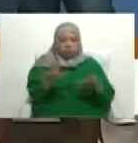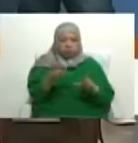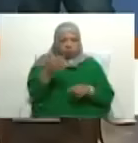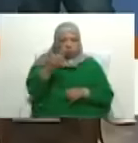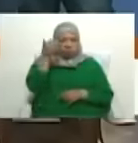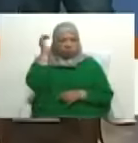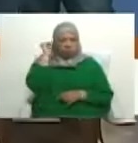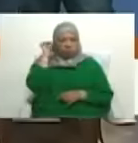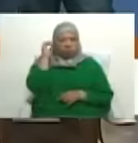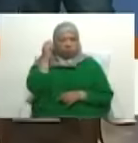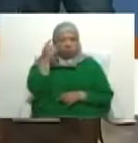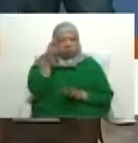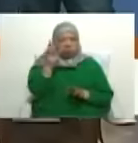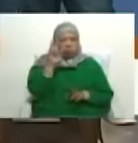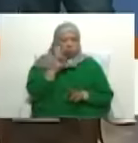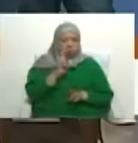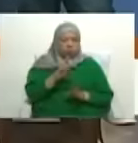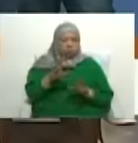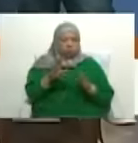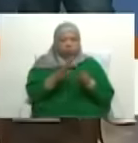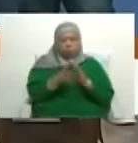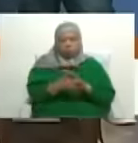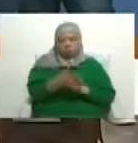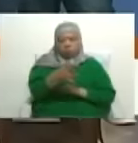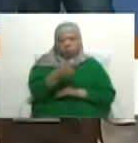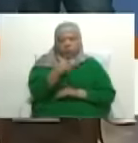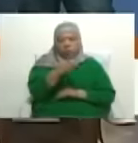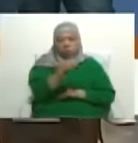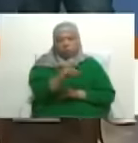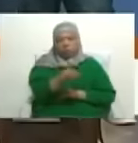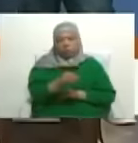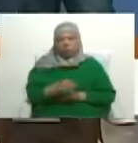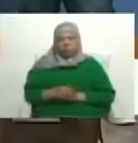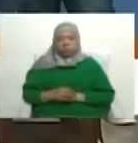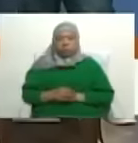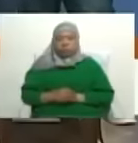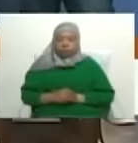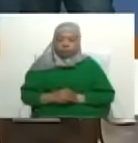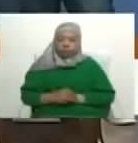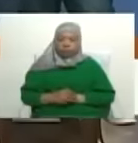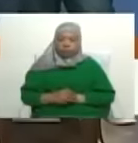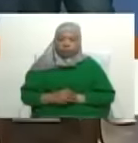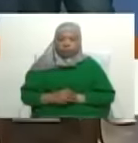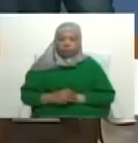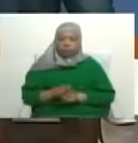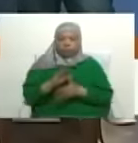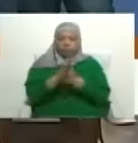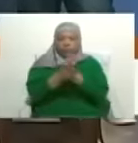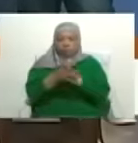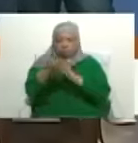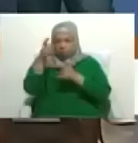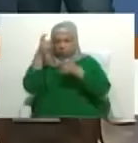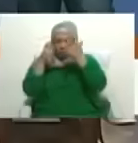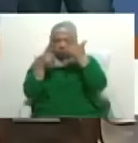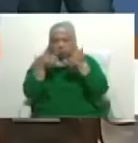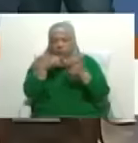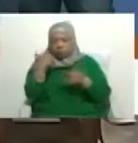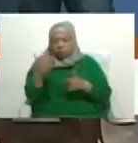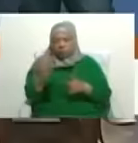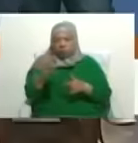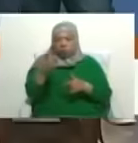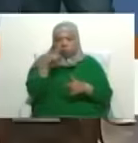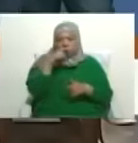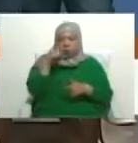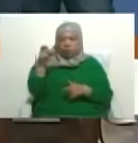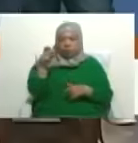Una operación de limpieza étnica, casi lo pone. De exterminio, de asesinato, de cualquiera que